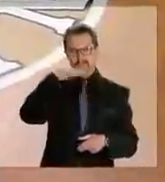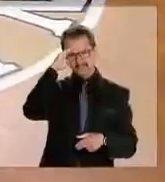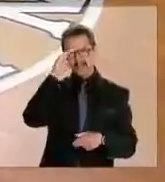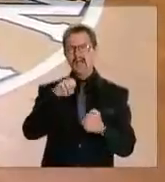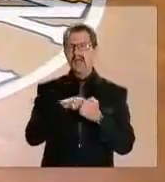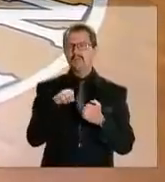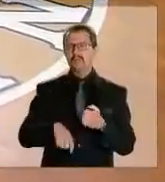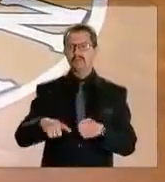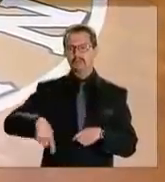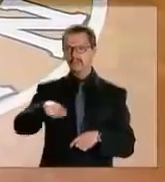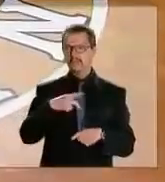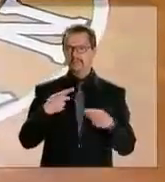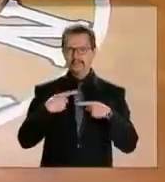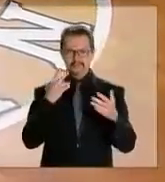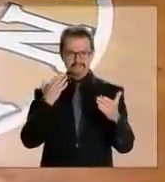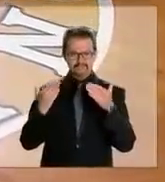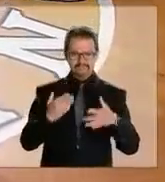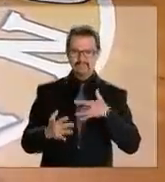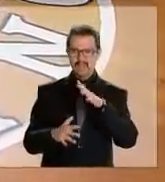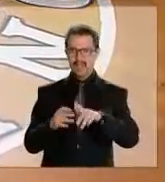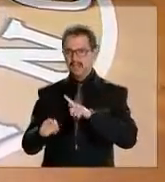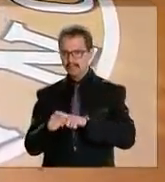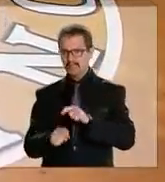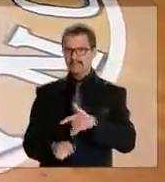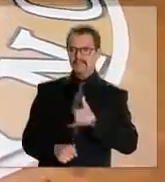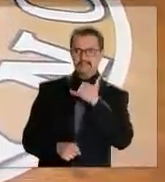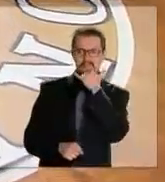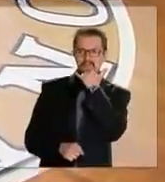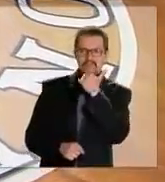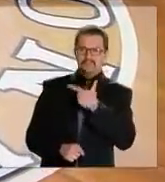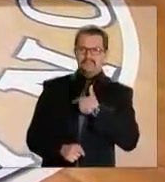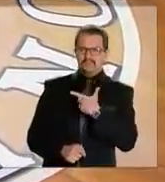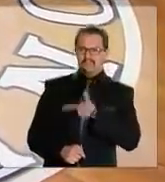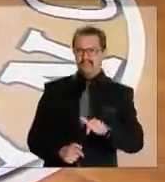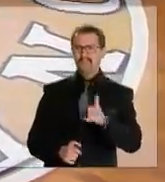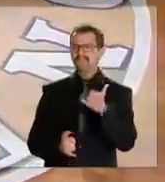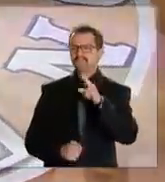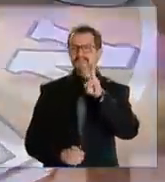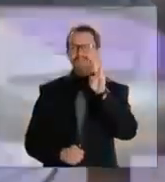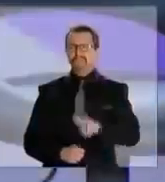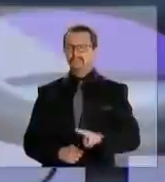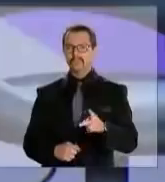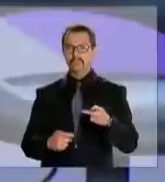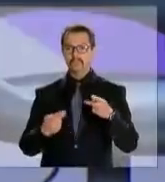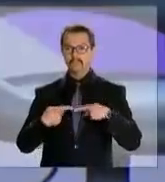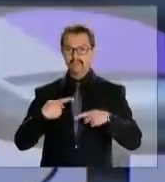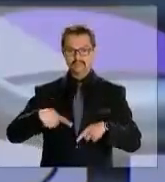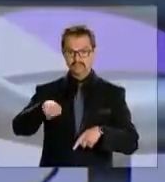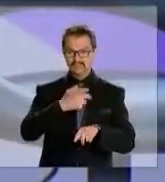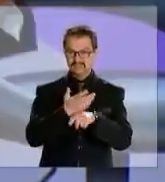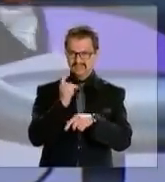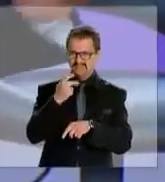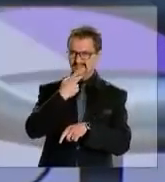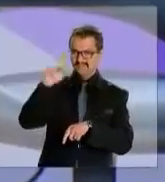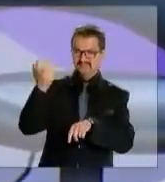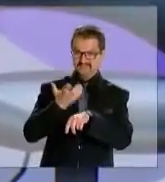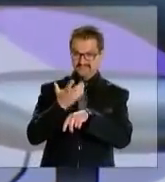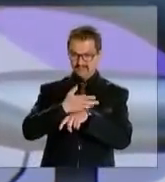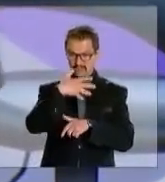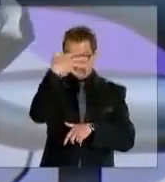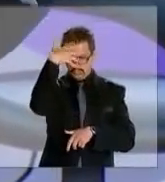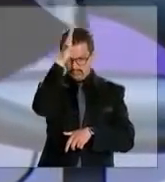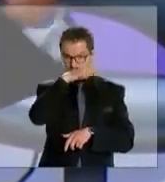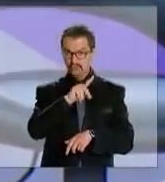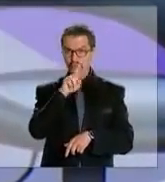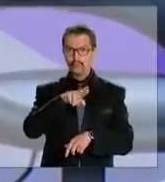con su boca con el veneno de su boca entonces el presidente creo que es algo de eso y tenemos que ver hacia otras partes